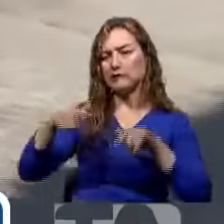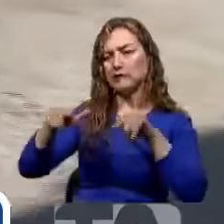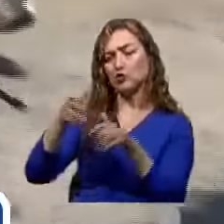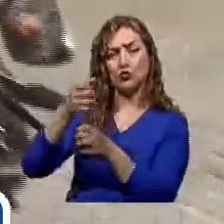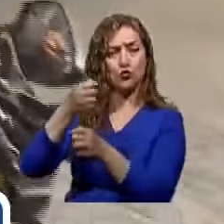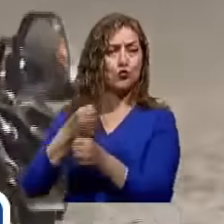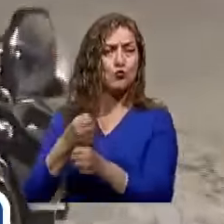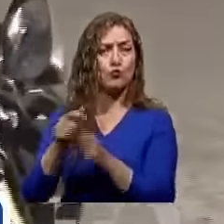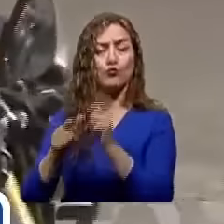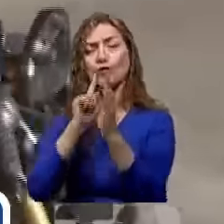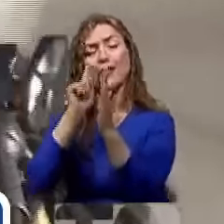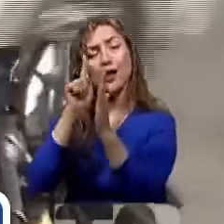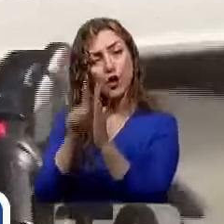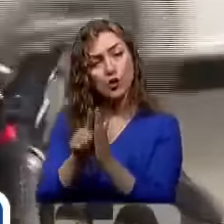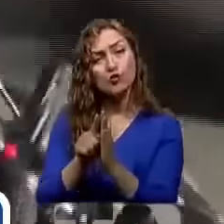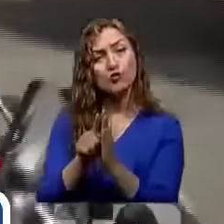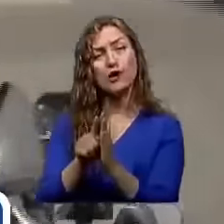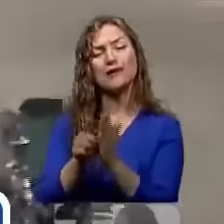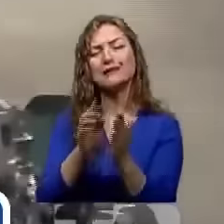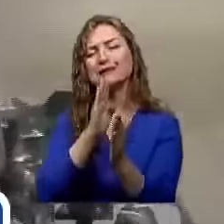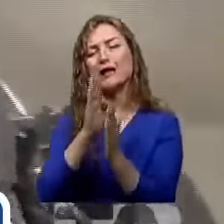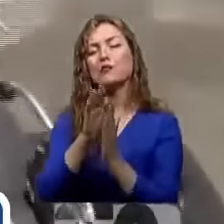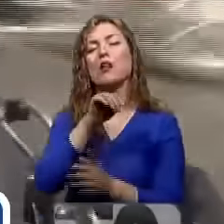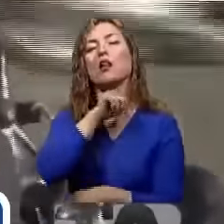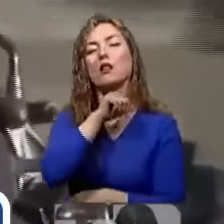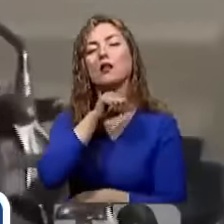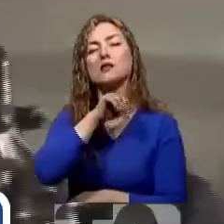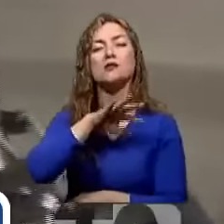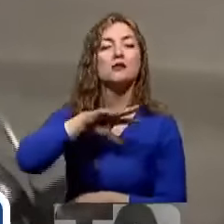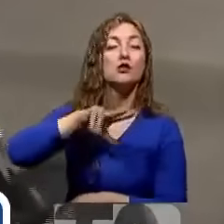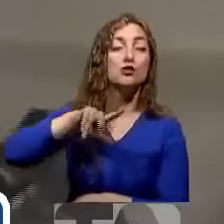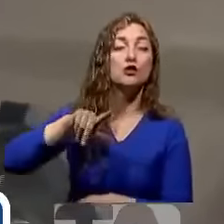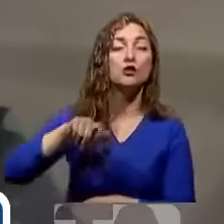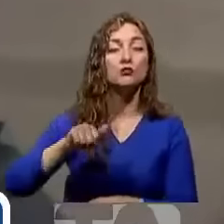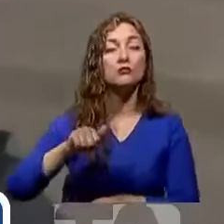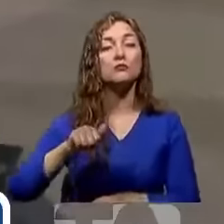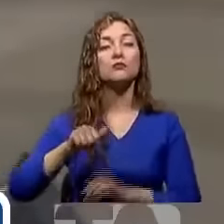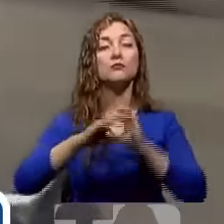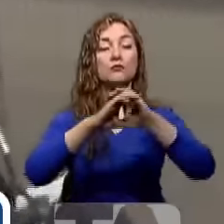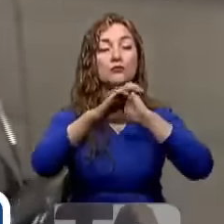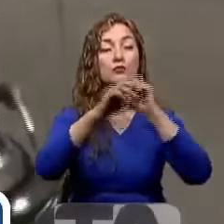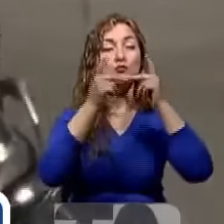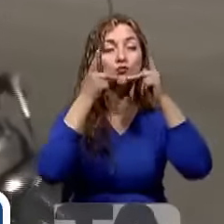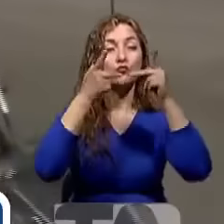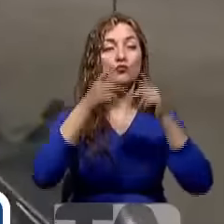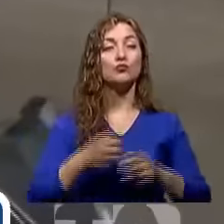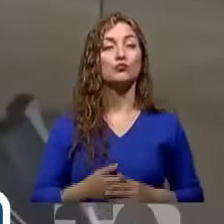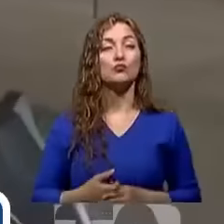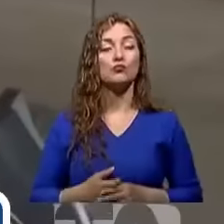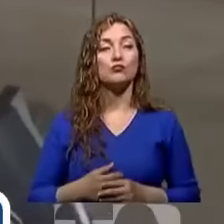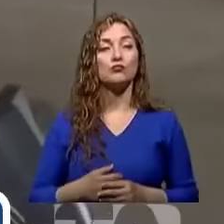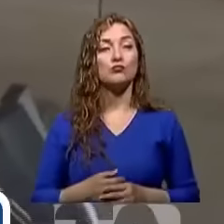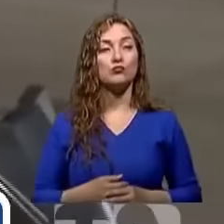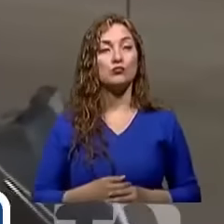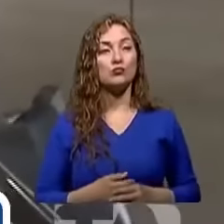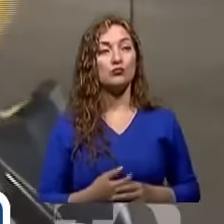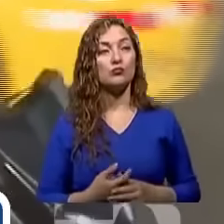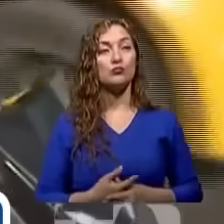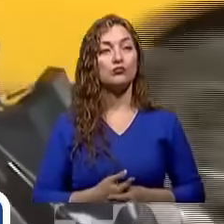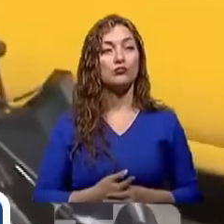ciudadanos denuncian que frecuentemente son asaltados, les roban en el transporte público. Bueno, nosotros lo que estamos haciendo